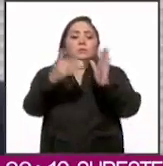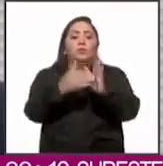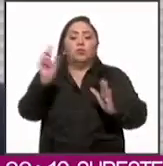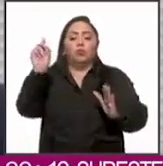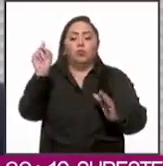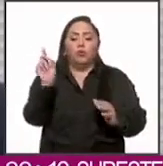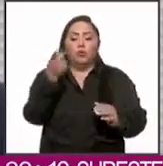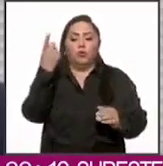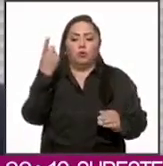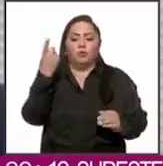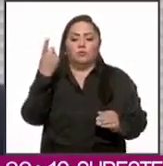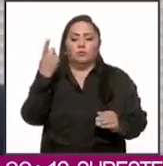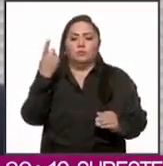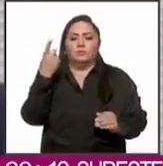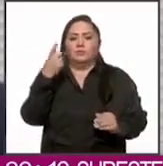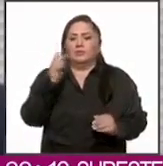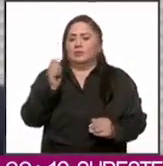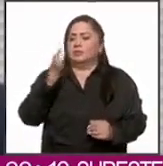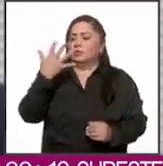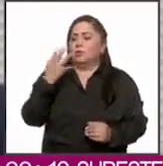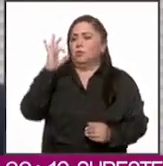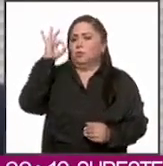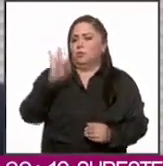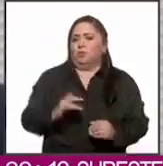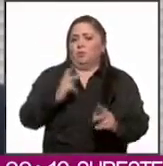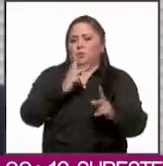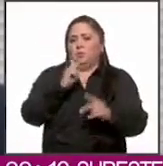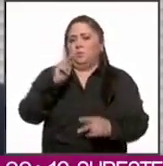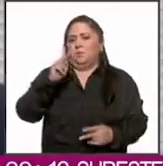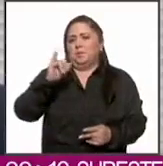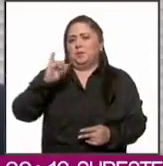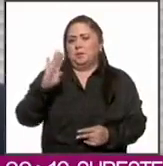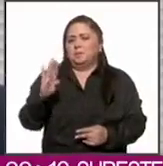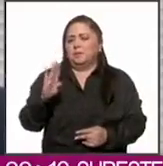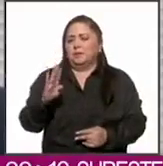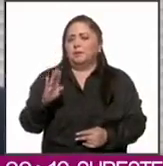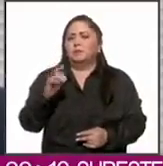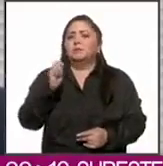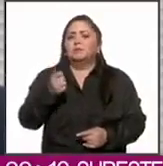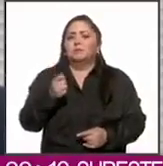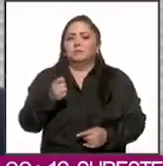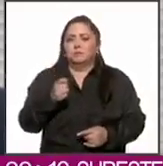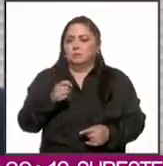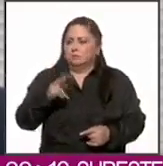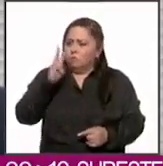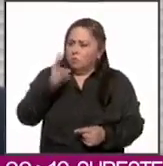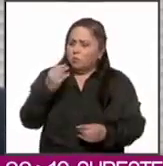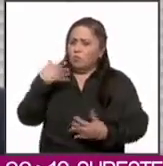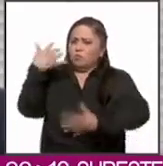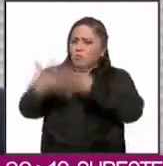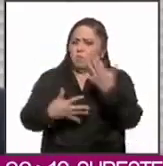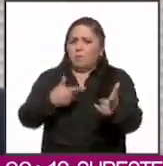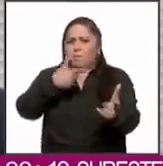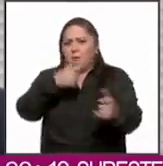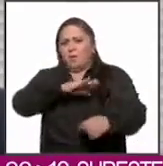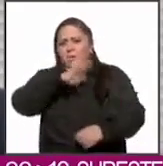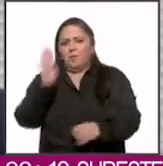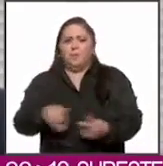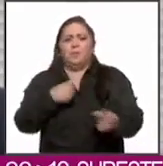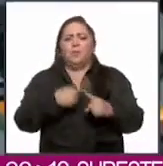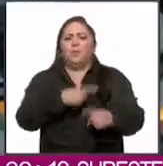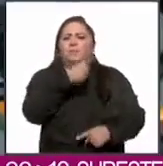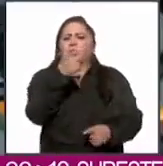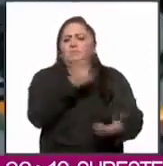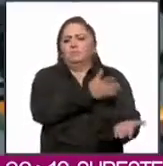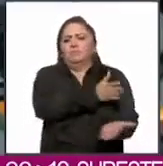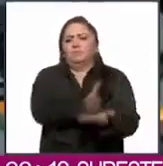dólares, arribita del 5% de su Producto Interno Bruto, en responder a la violencia armada generada por el tráfico ilícito de